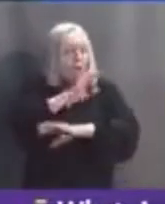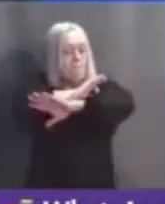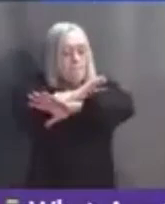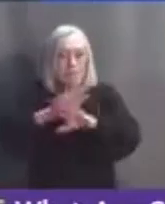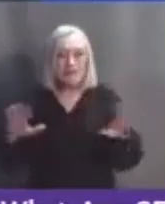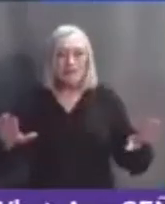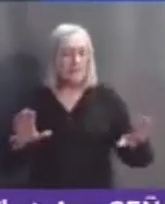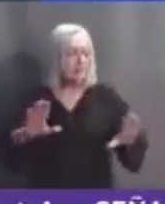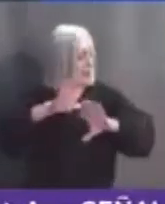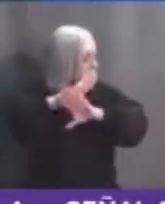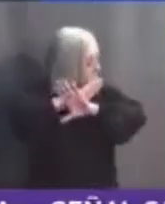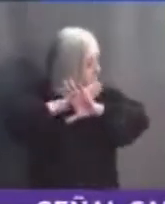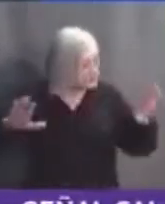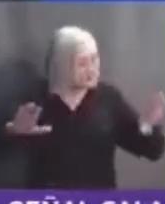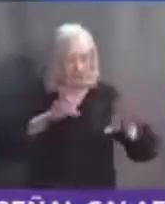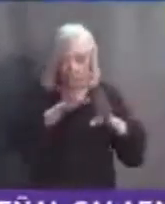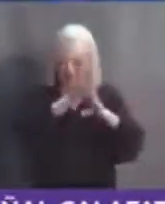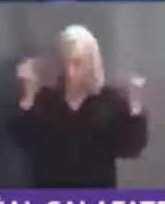se